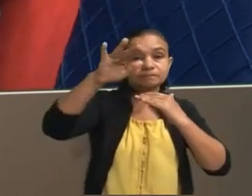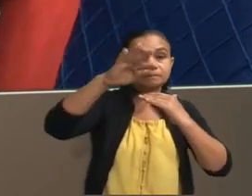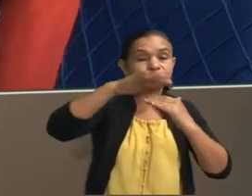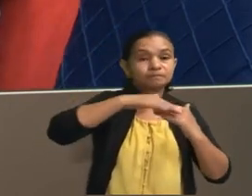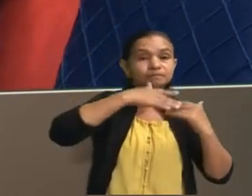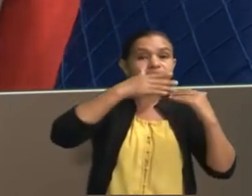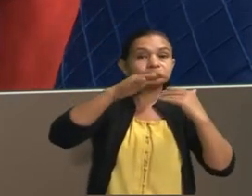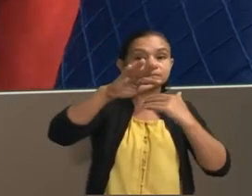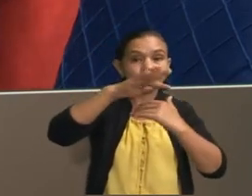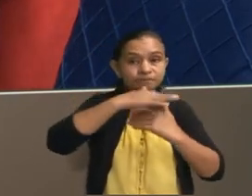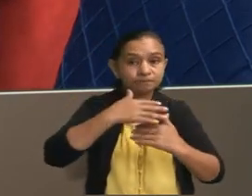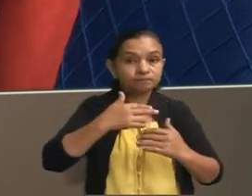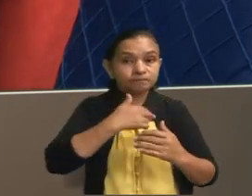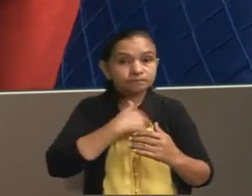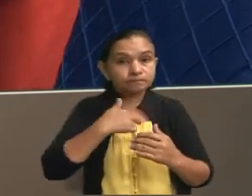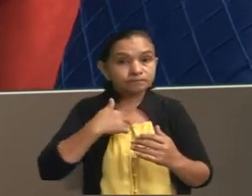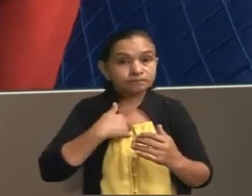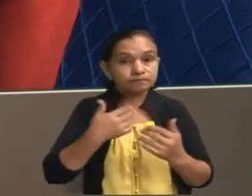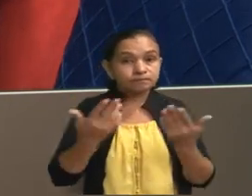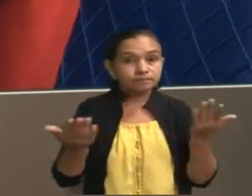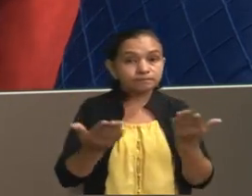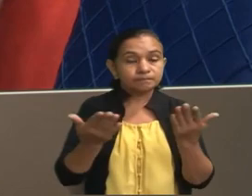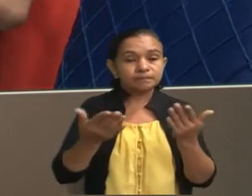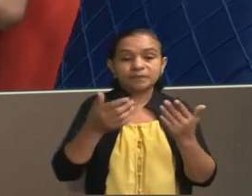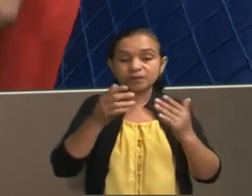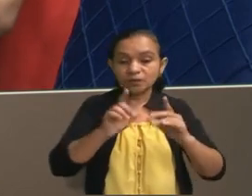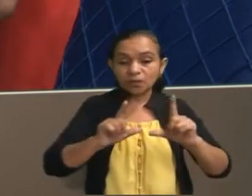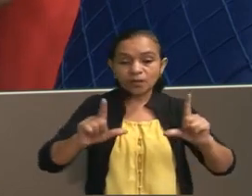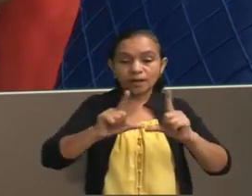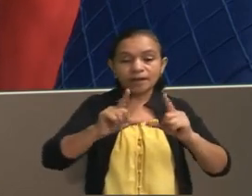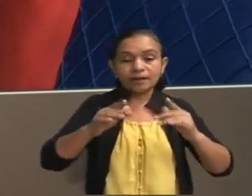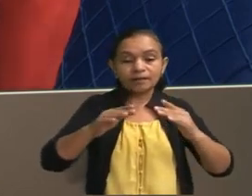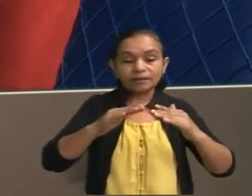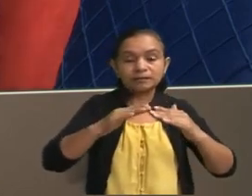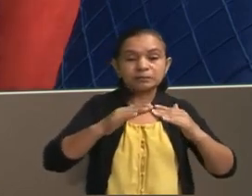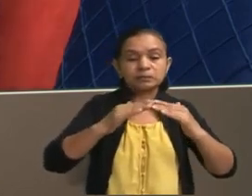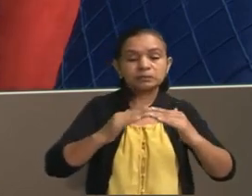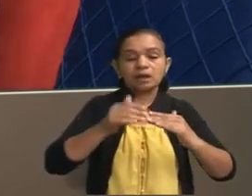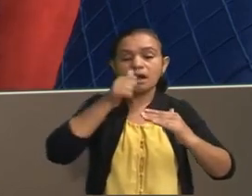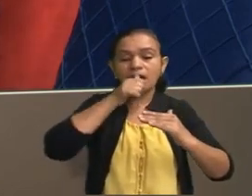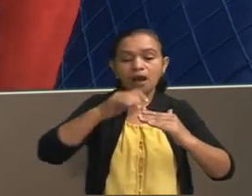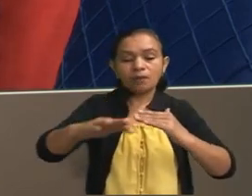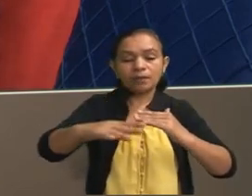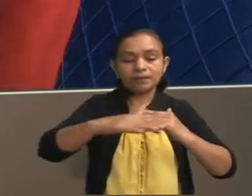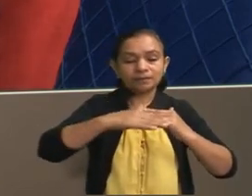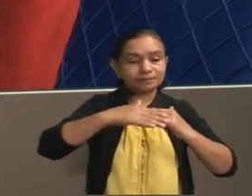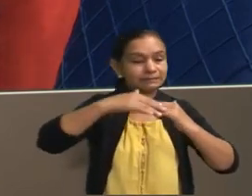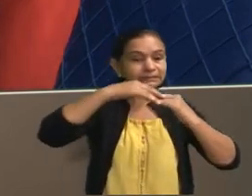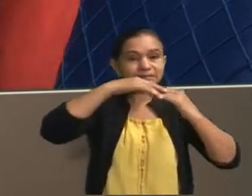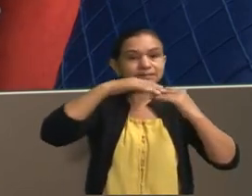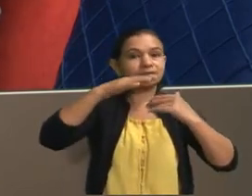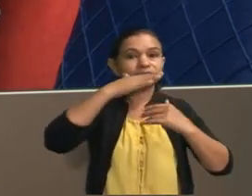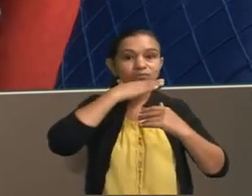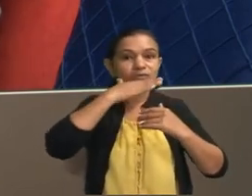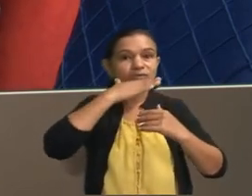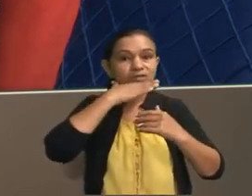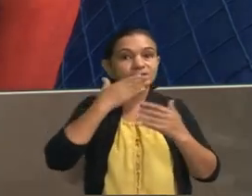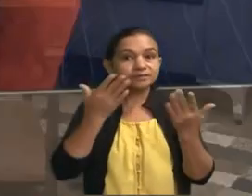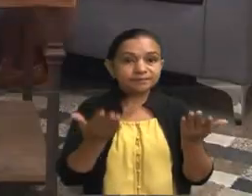situaciones similares. Son muy bajos y es muy difícil llegar a un punto alto en la cercanía.